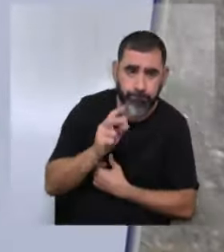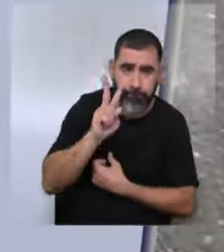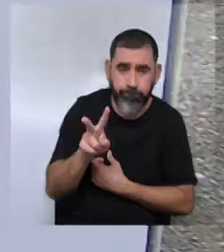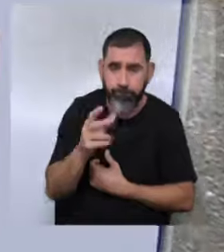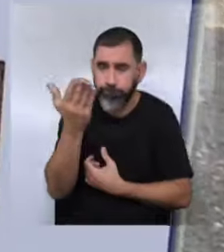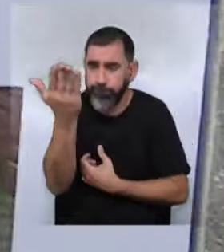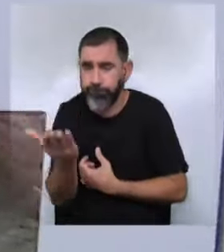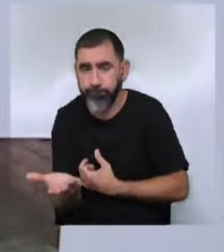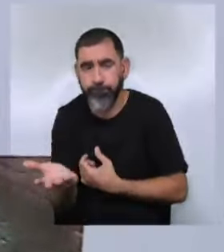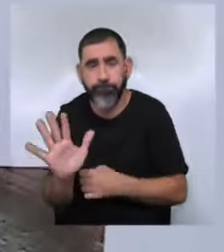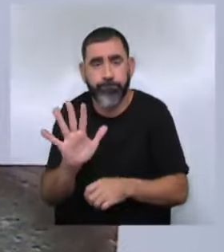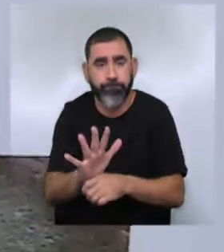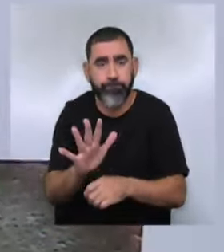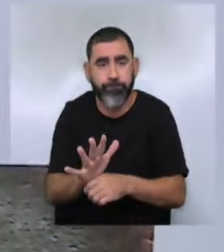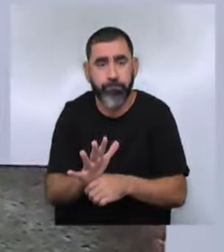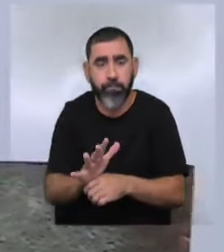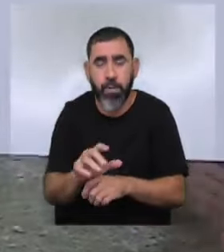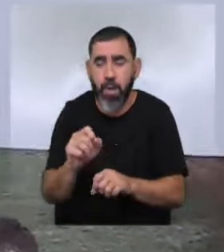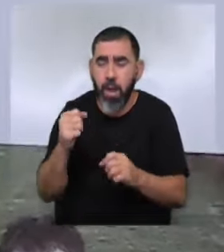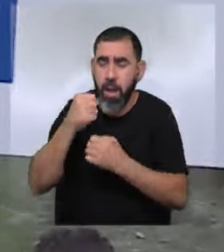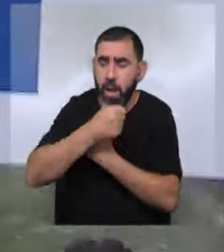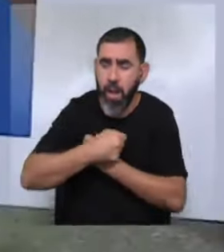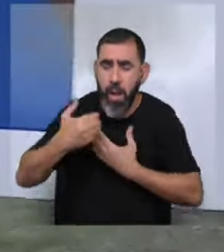vea que se higieniza mal,